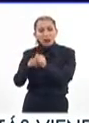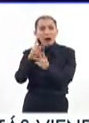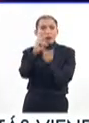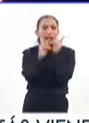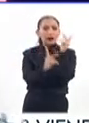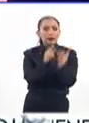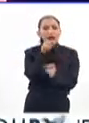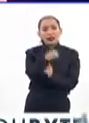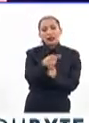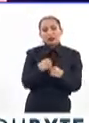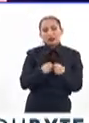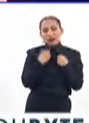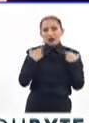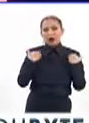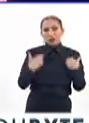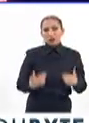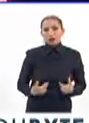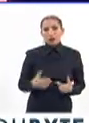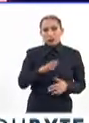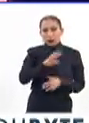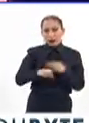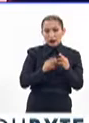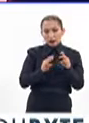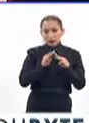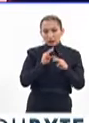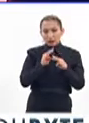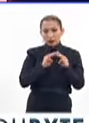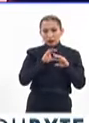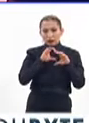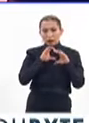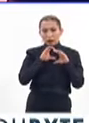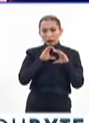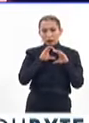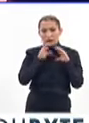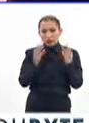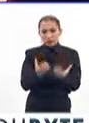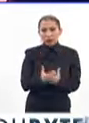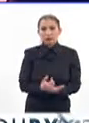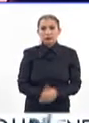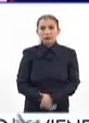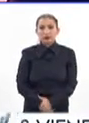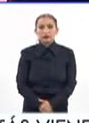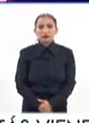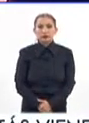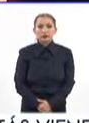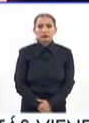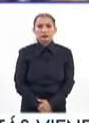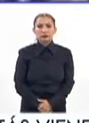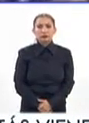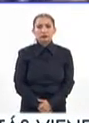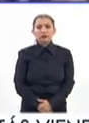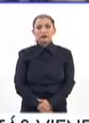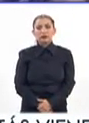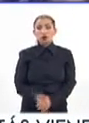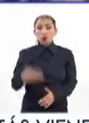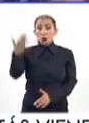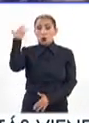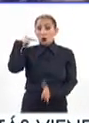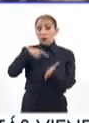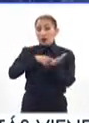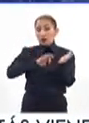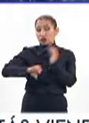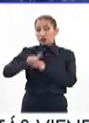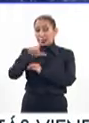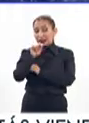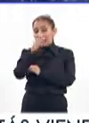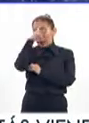y lo que es la vida misma en la Tierra en términos generales. Desde la década de los